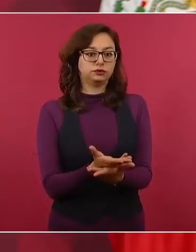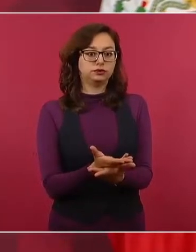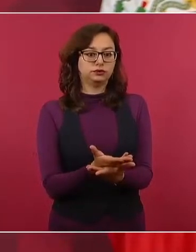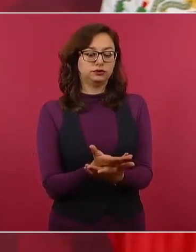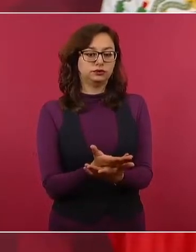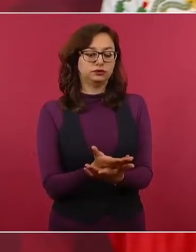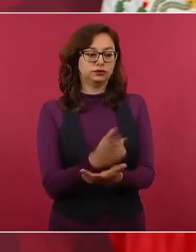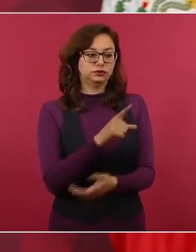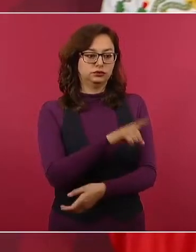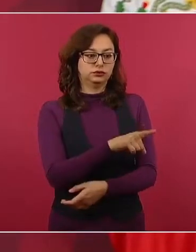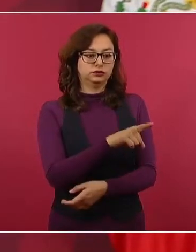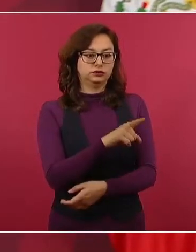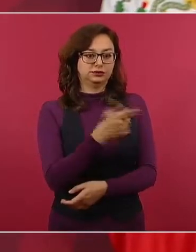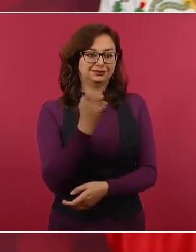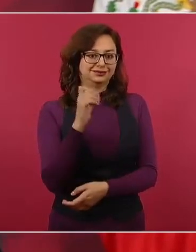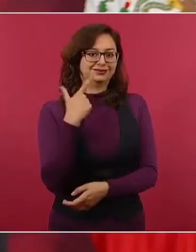y lo vio,